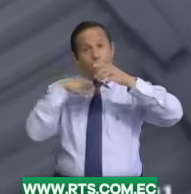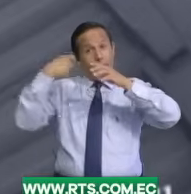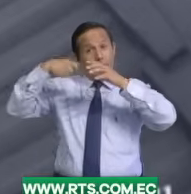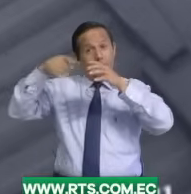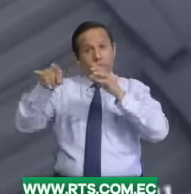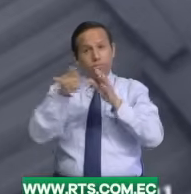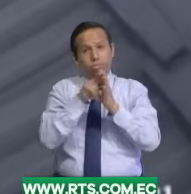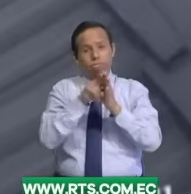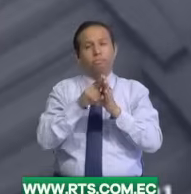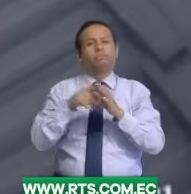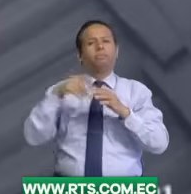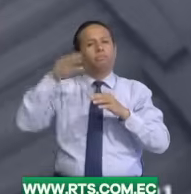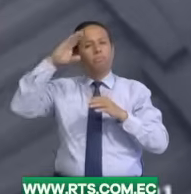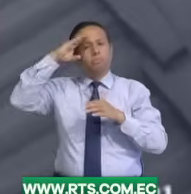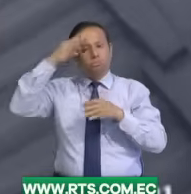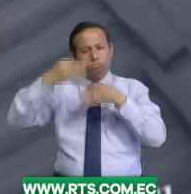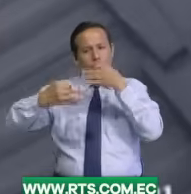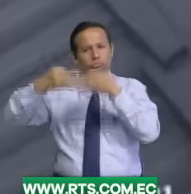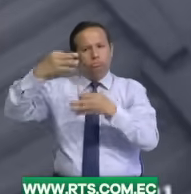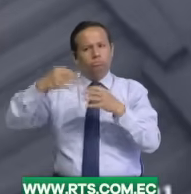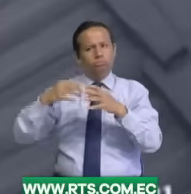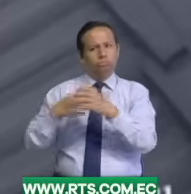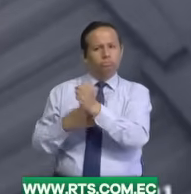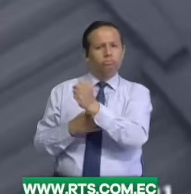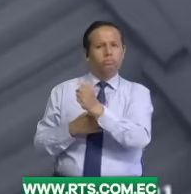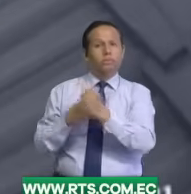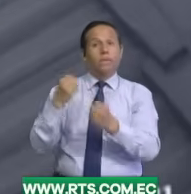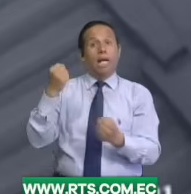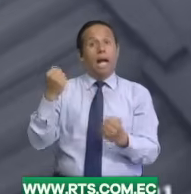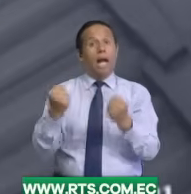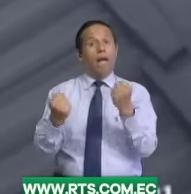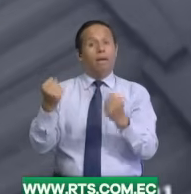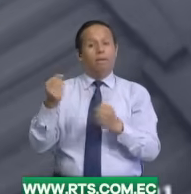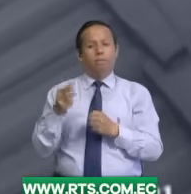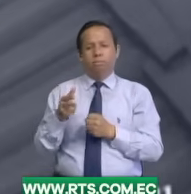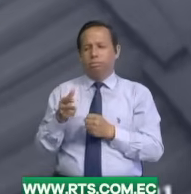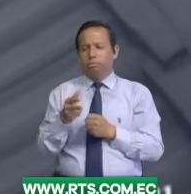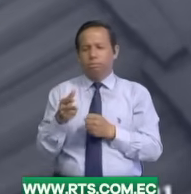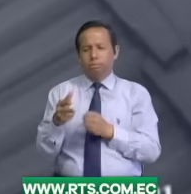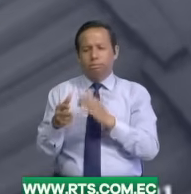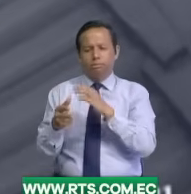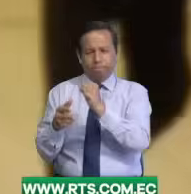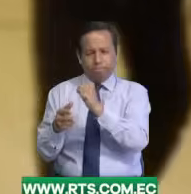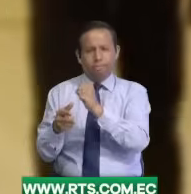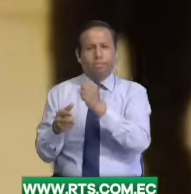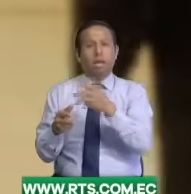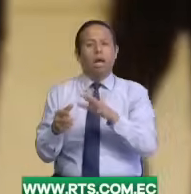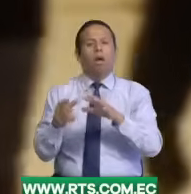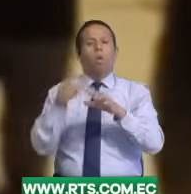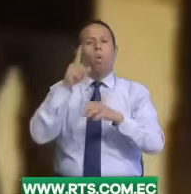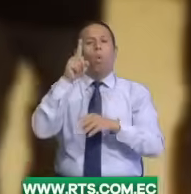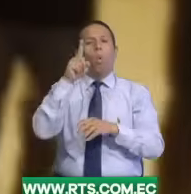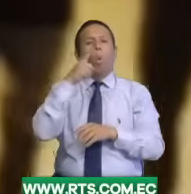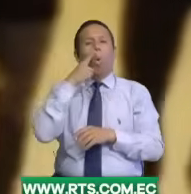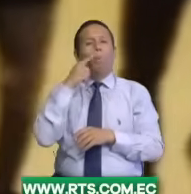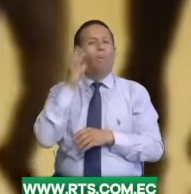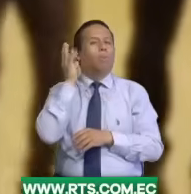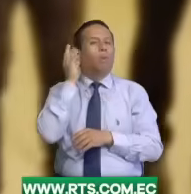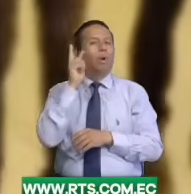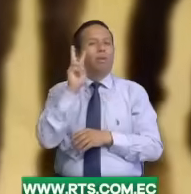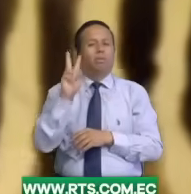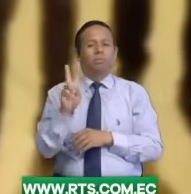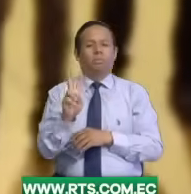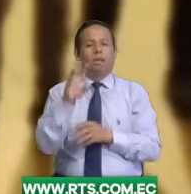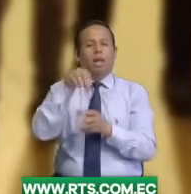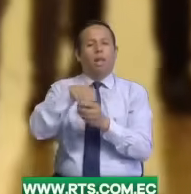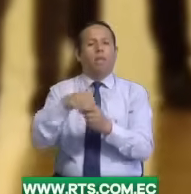Policía Judicial de la Zona 8 logró identificar el vehículo y así se produjo la detención de un hombre y una mujer